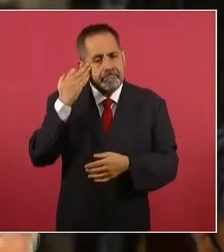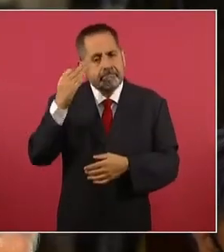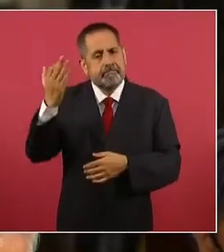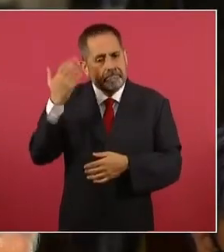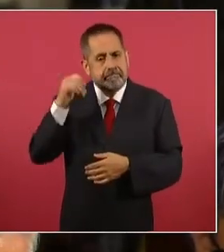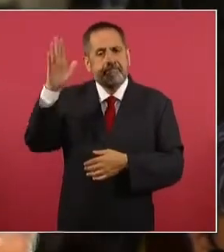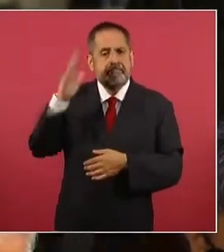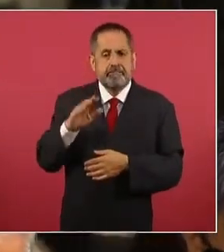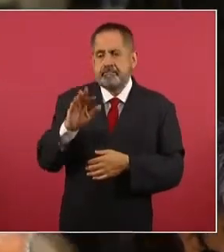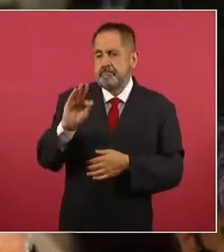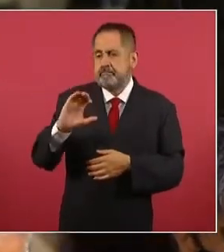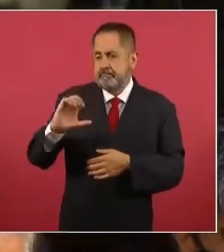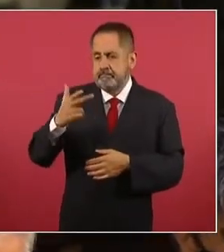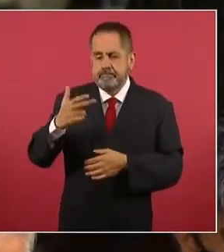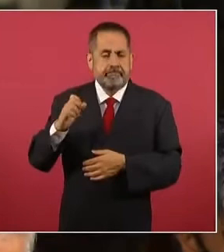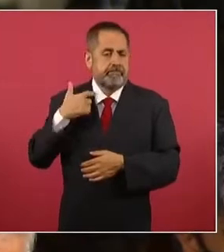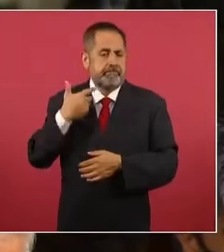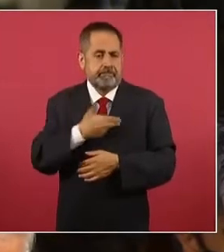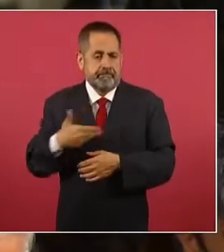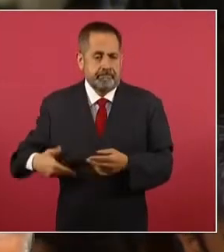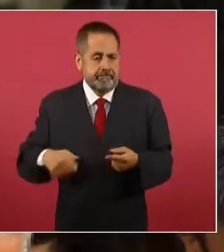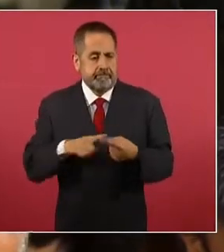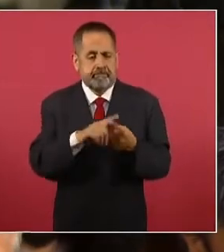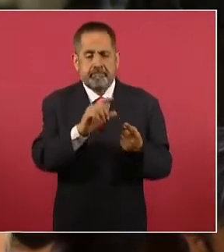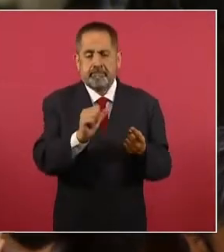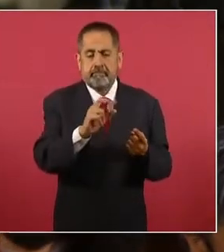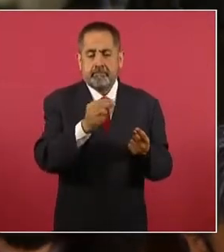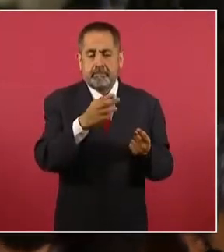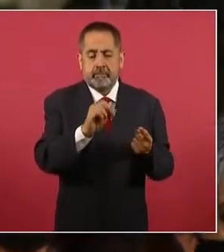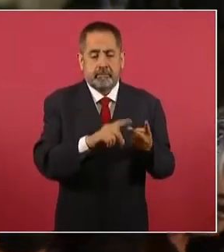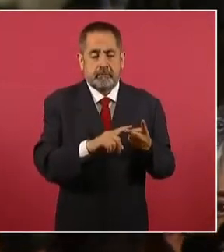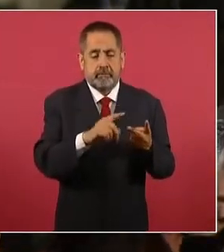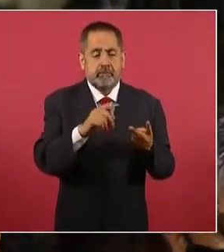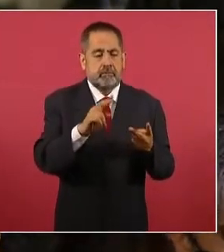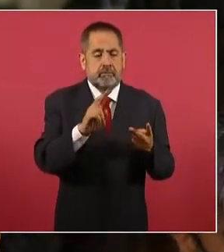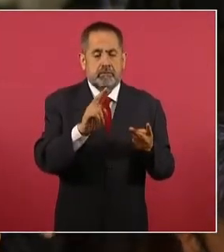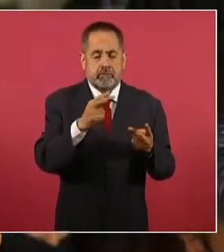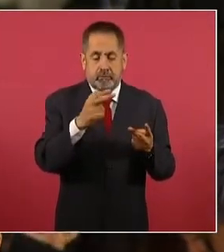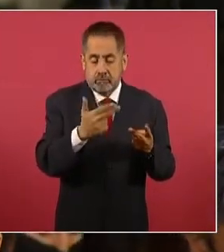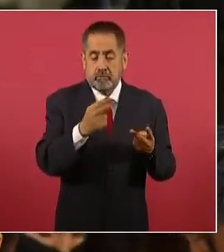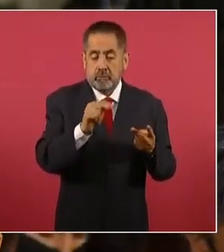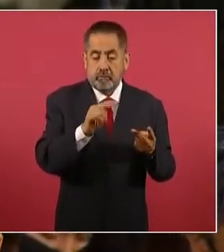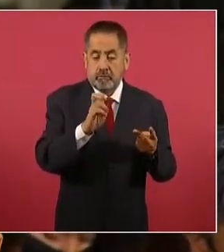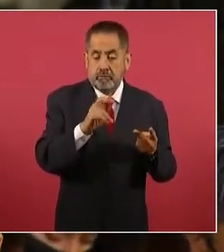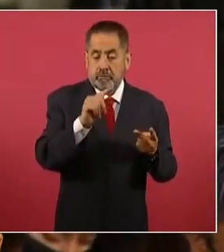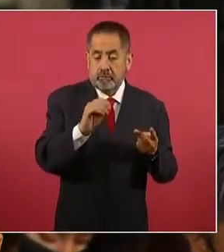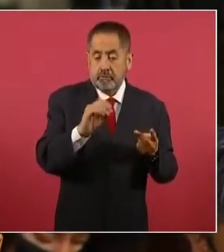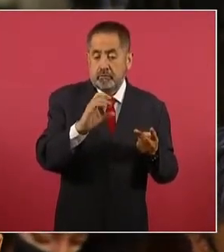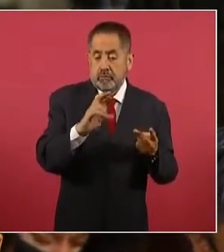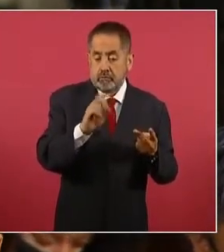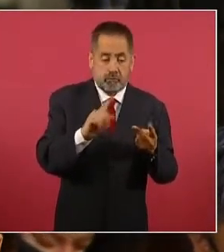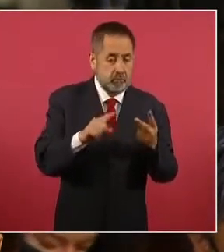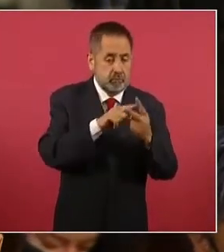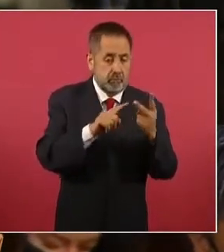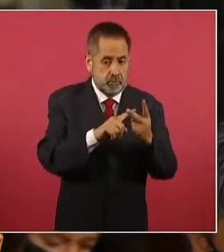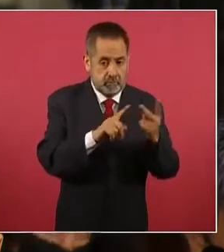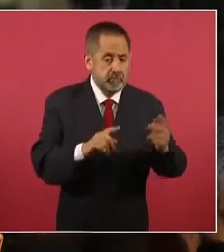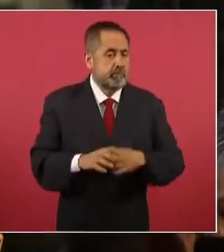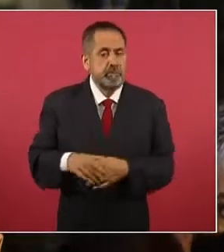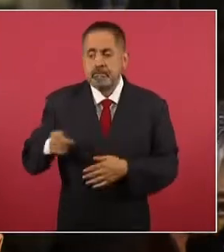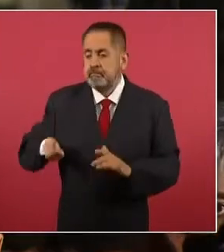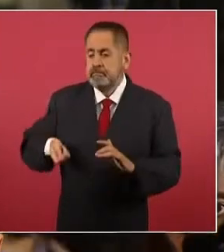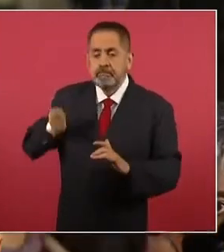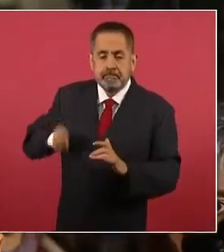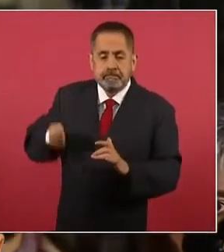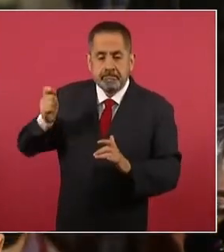Calderón. Se trata de Edmundo Reyes Amaya y Gabriel Alberto Cruz Sánchez. Emitirá un fallo en el que se podrá determinar